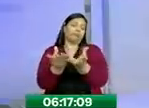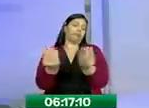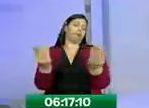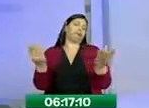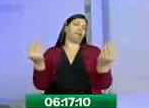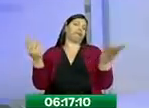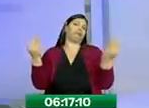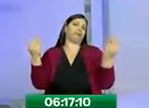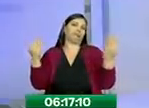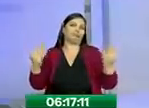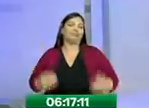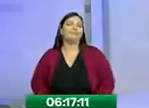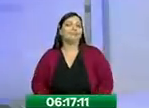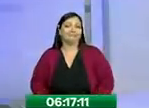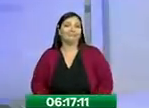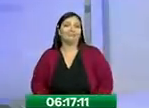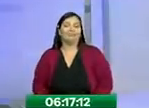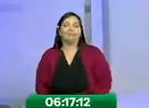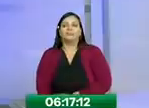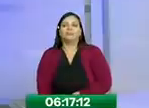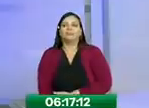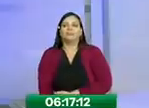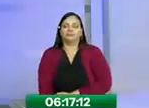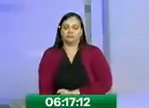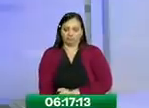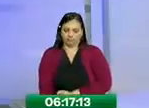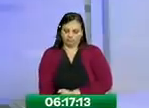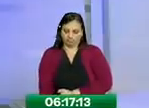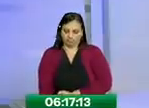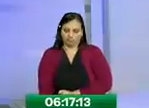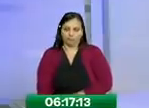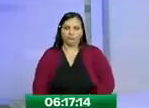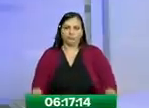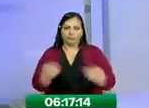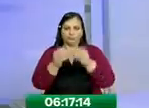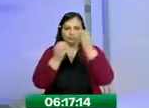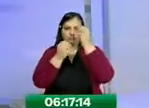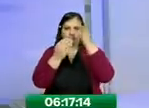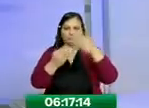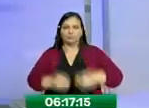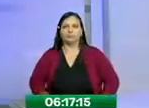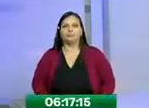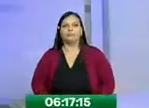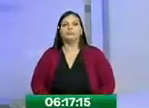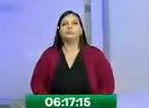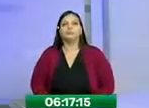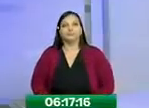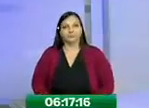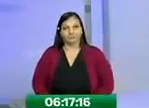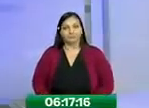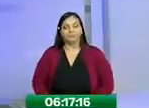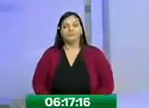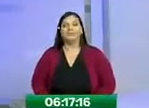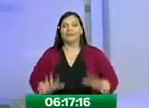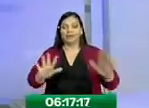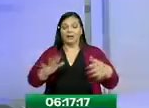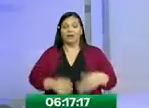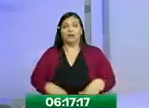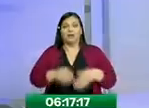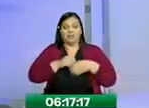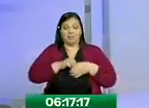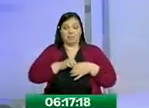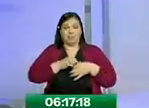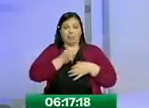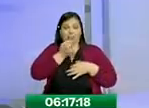Guayas. 6:17 y vamos nosotros con más información. El COVID-19 sobrevive varias horas en las superficies. De